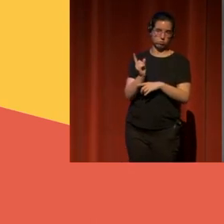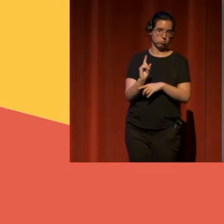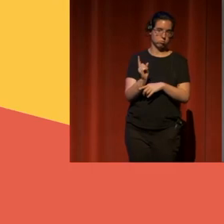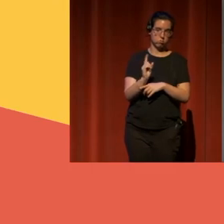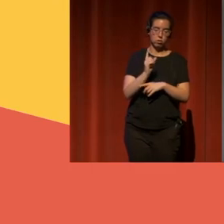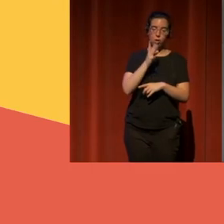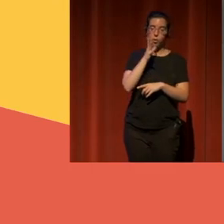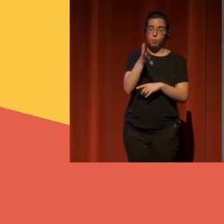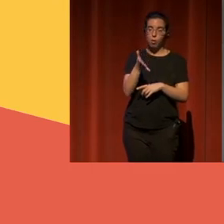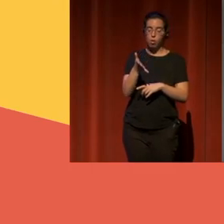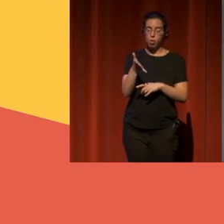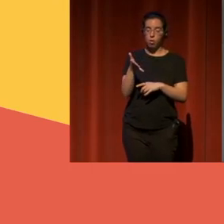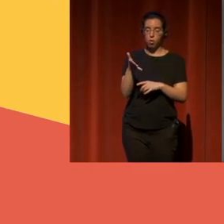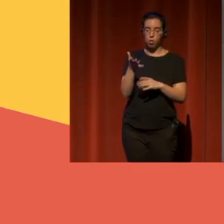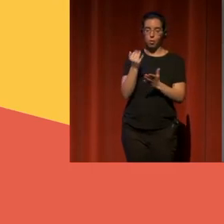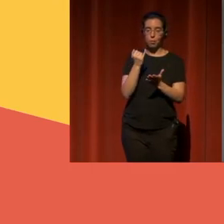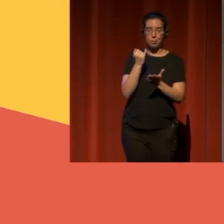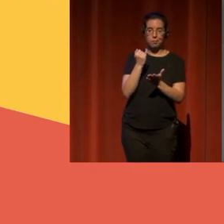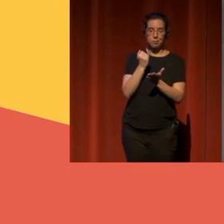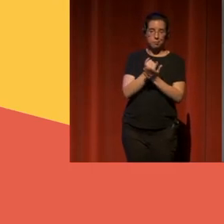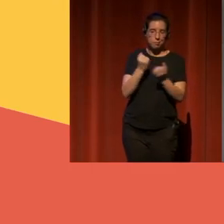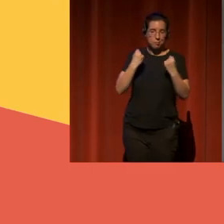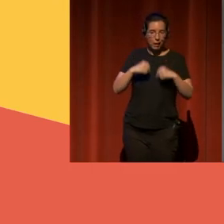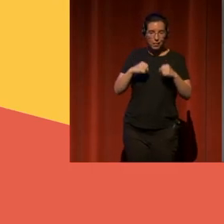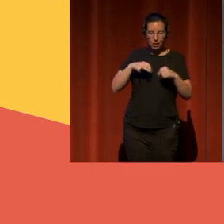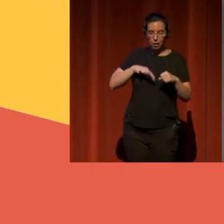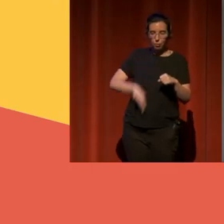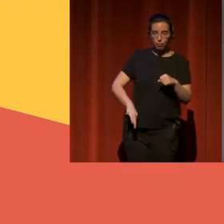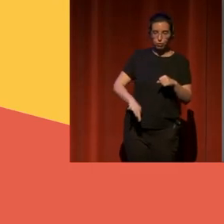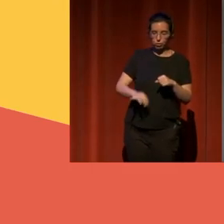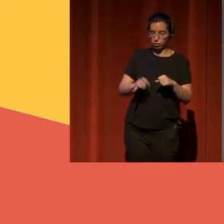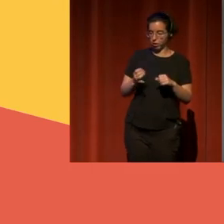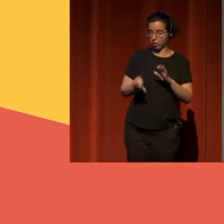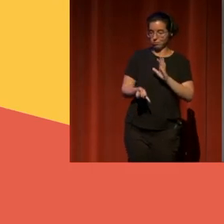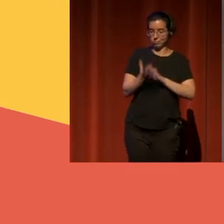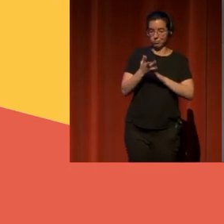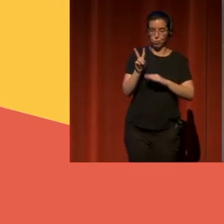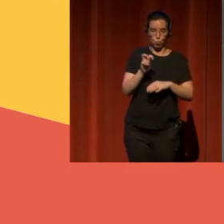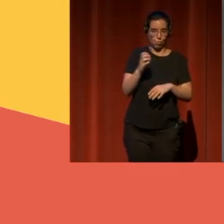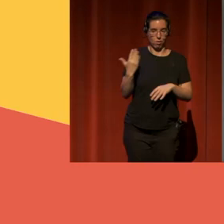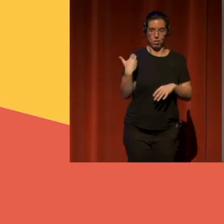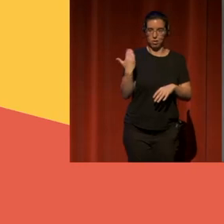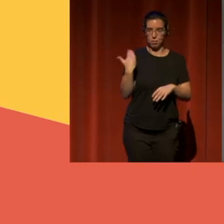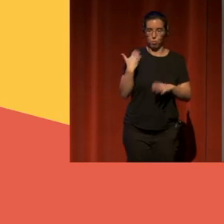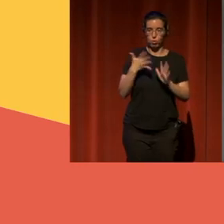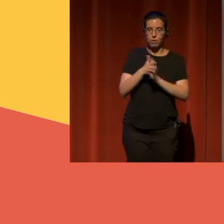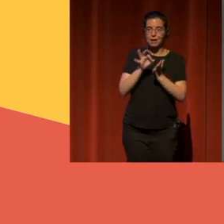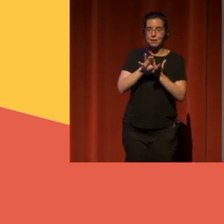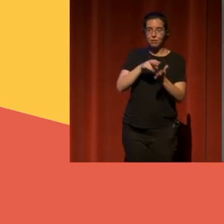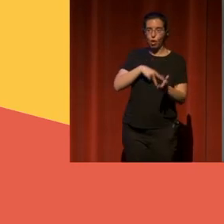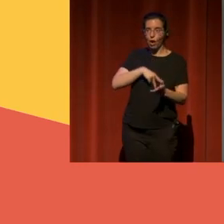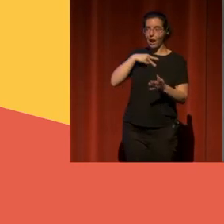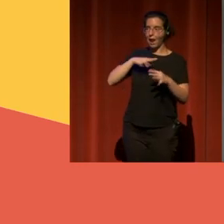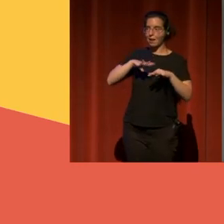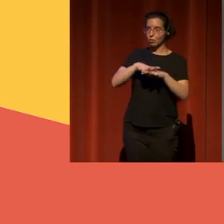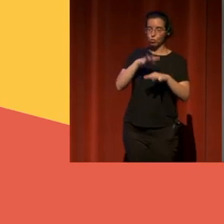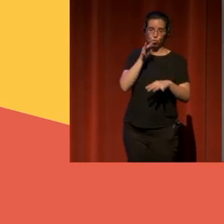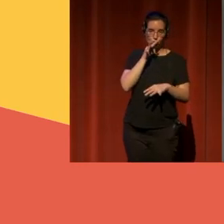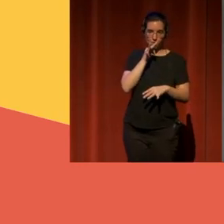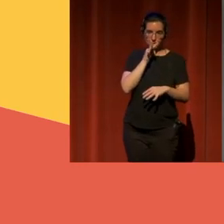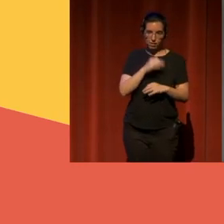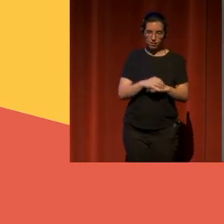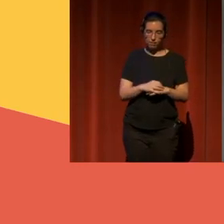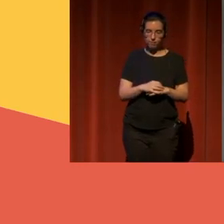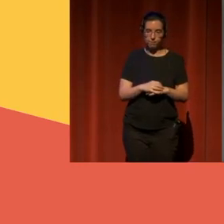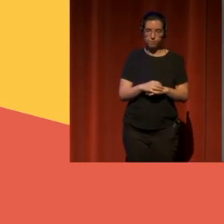que se consideran una práctica profesional emergente que no alcanza a ser todavía un servicio generalizado ni estructurado.